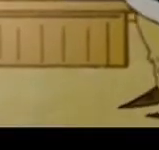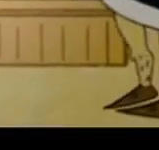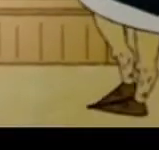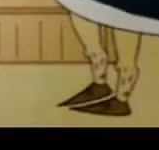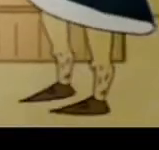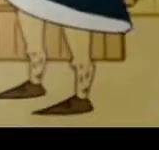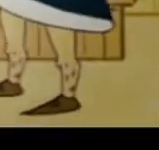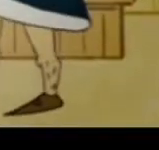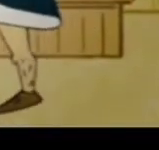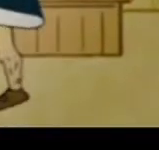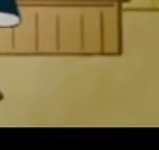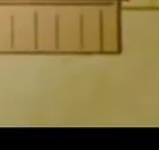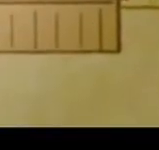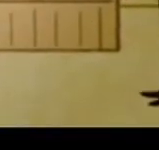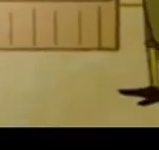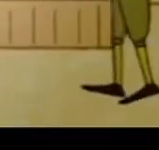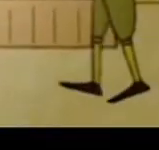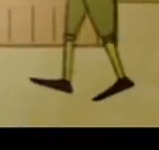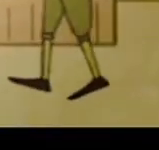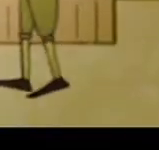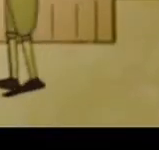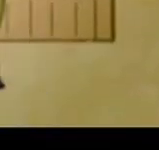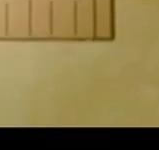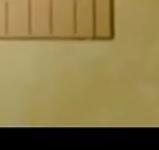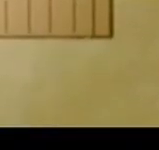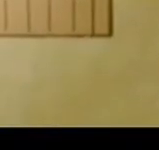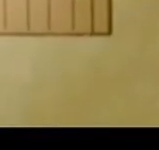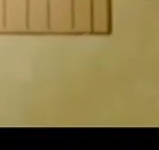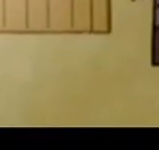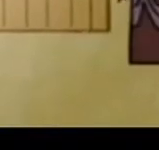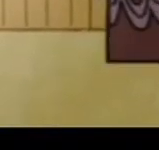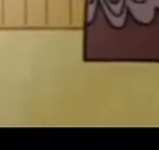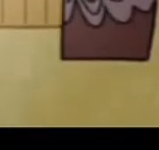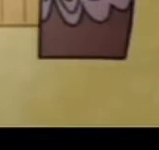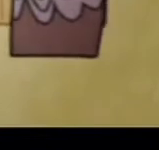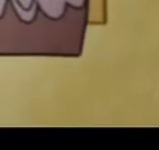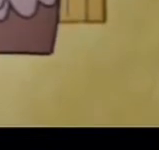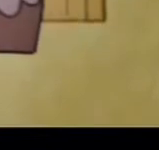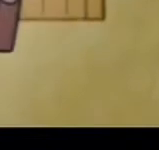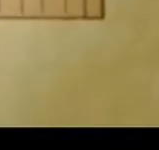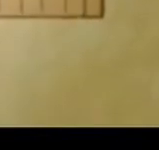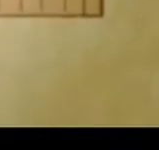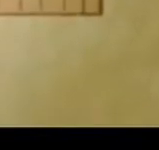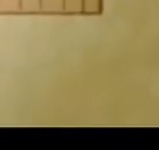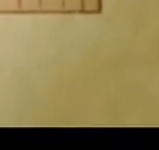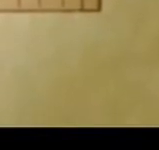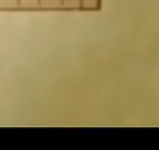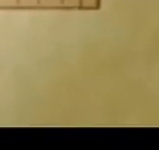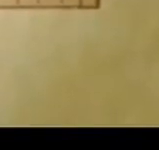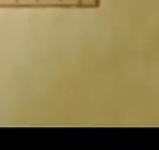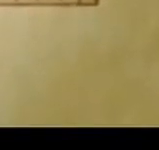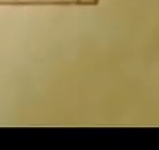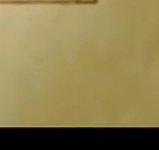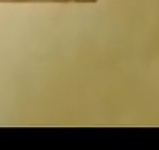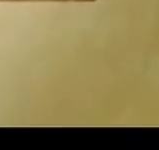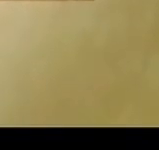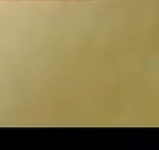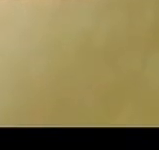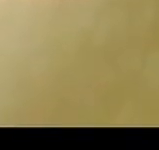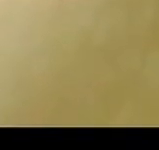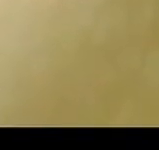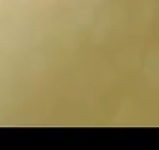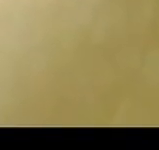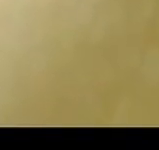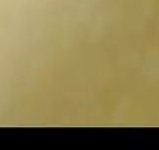los deseos y las necesidades. La risa como duda de los dogmas y de las verdades eternas, de